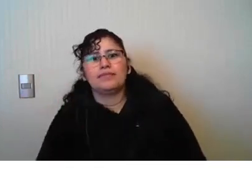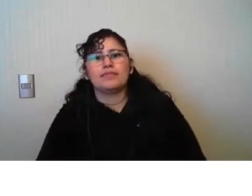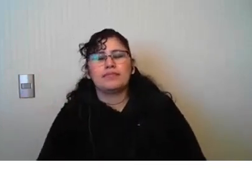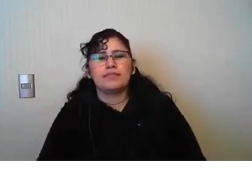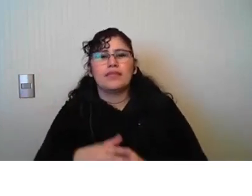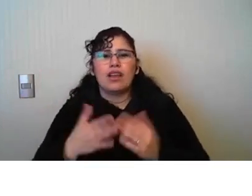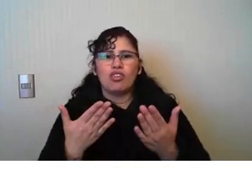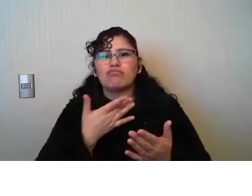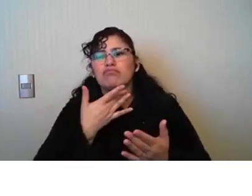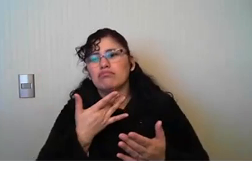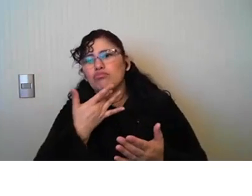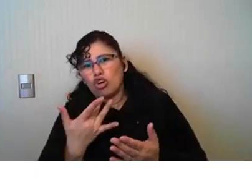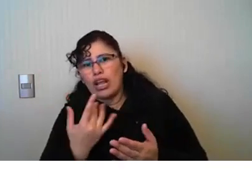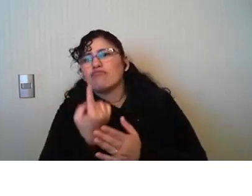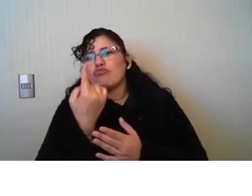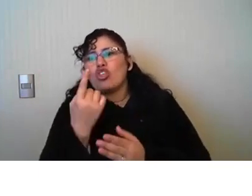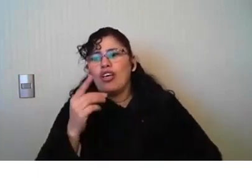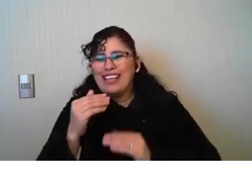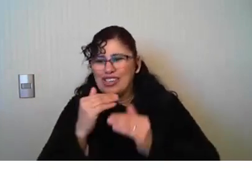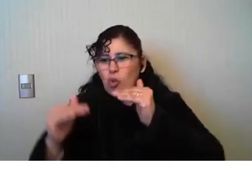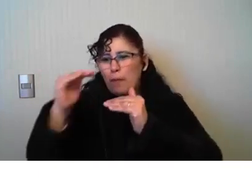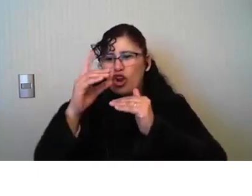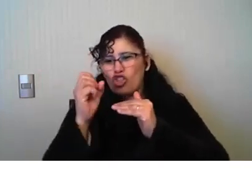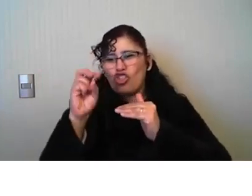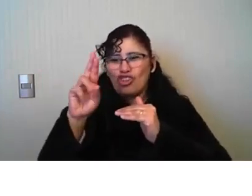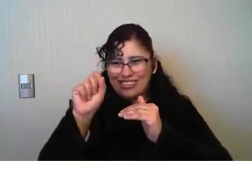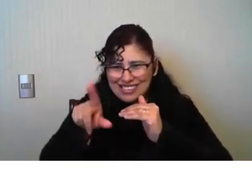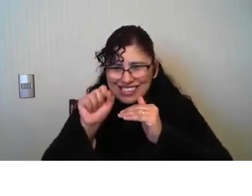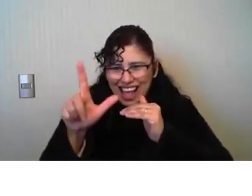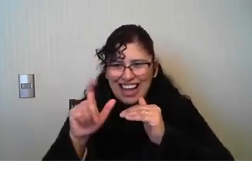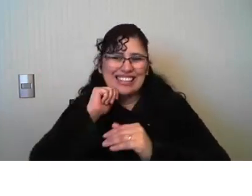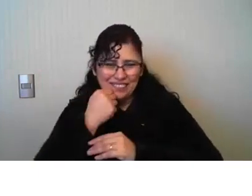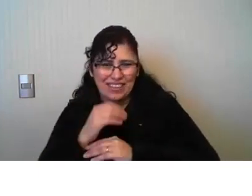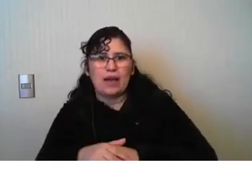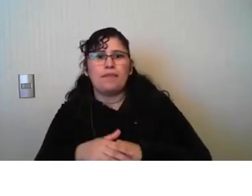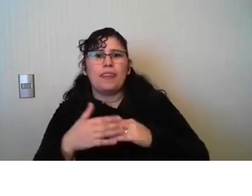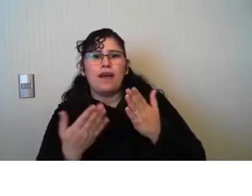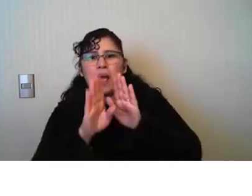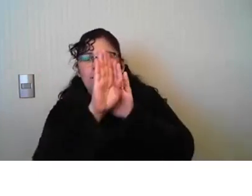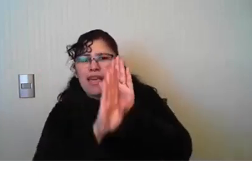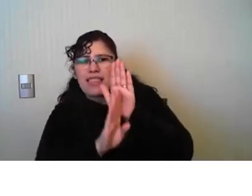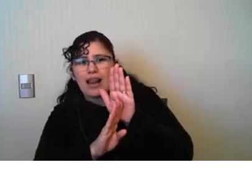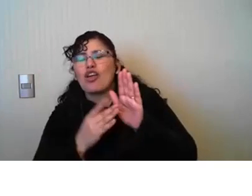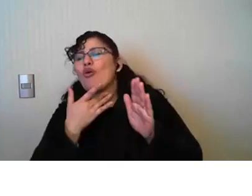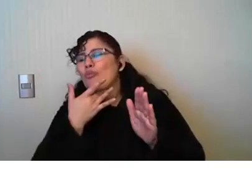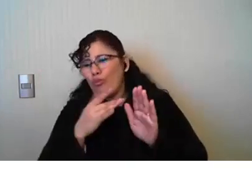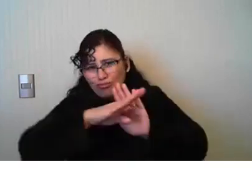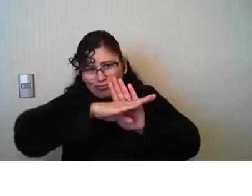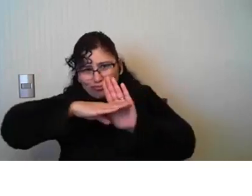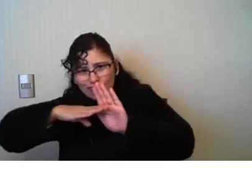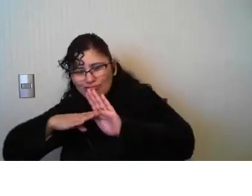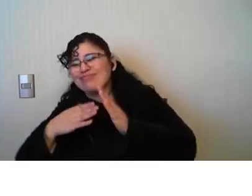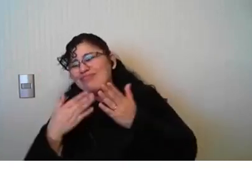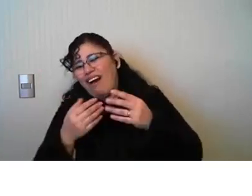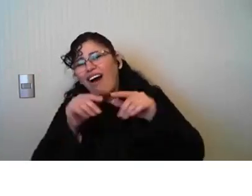posición, ¿cierto?, superior acá, y medial porque aquí está la línea media. Por tanto,